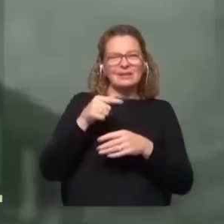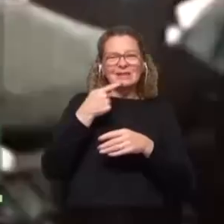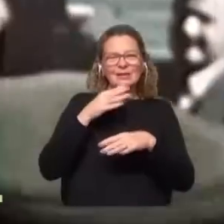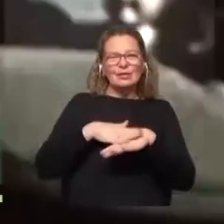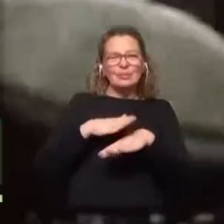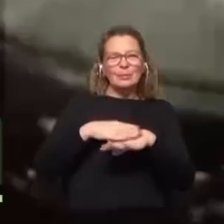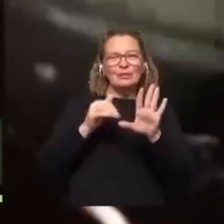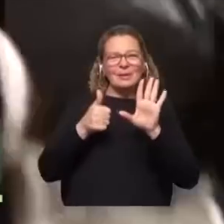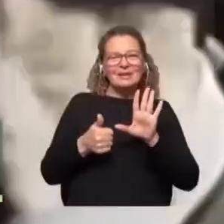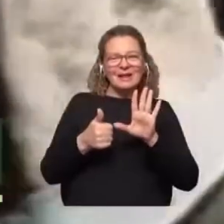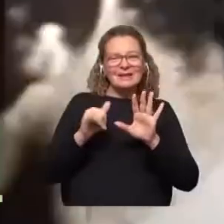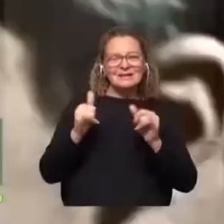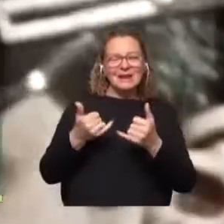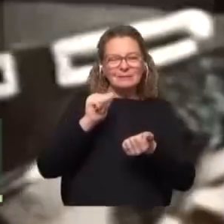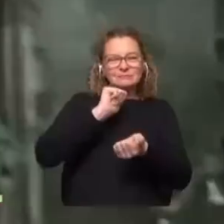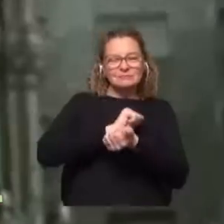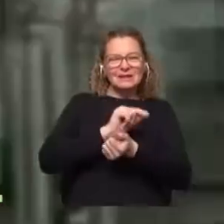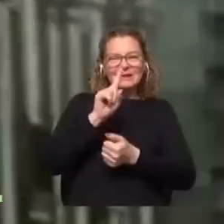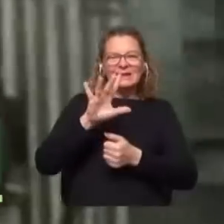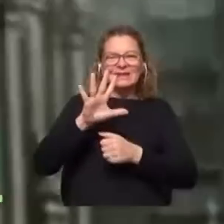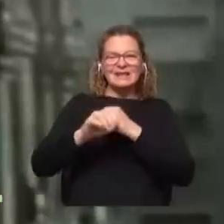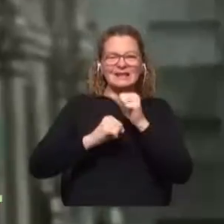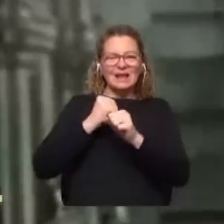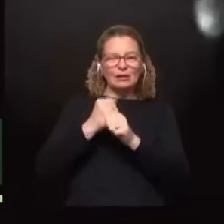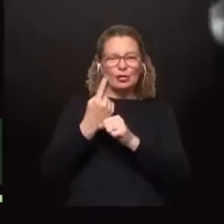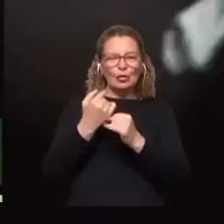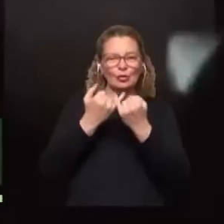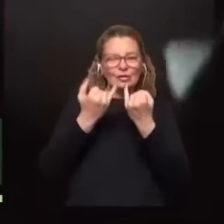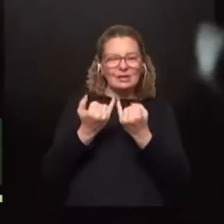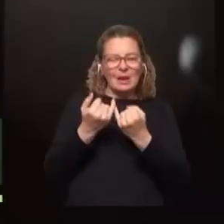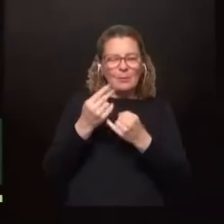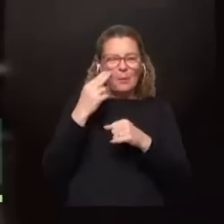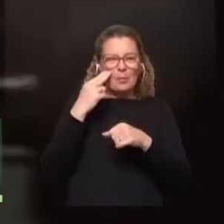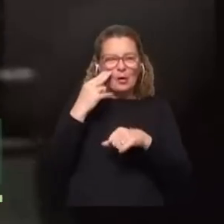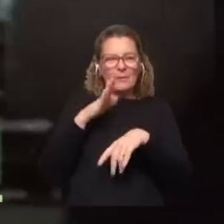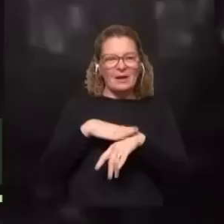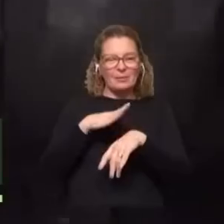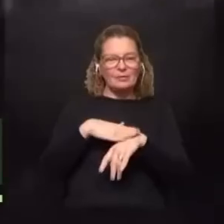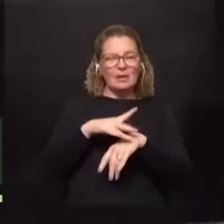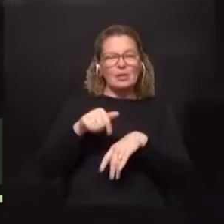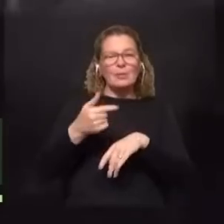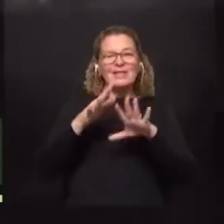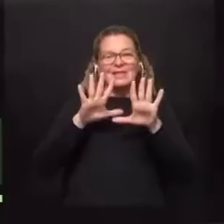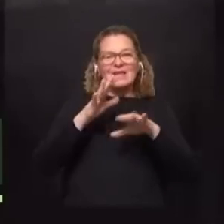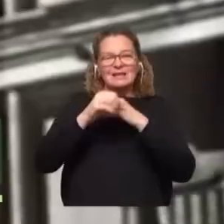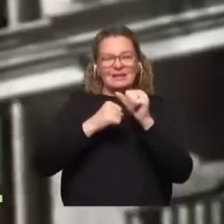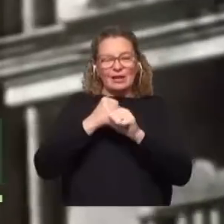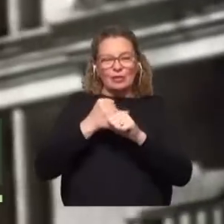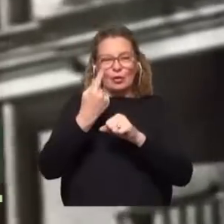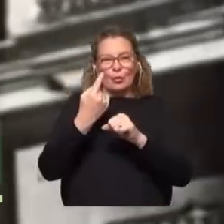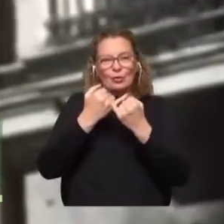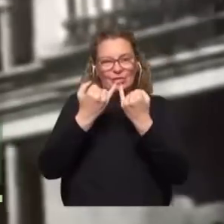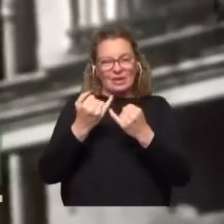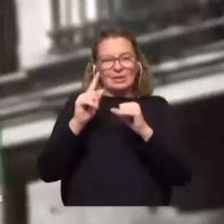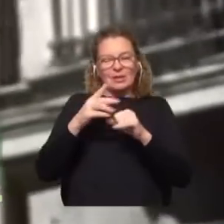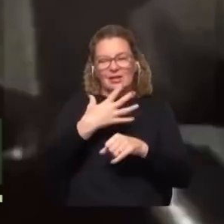responsables fueron condenados a 15 años y un día de prisión por ser autores de los homicidios y a otros diez años y un día de presi por el delito